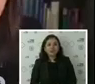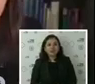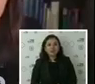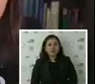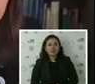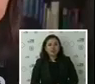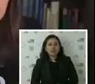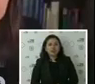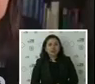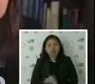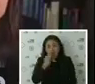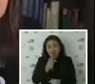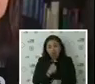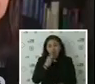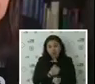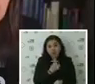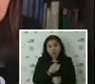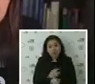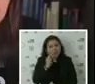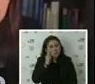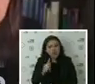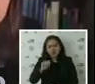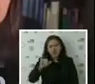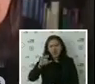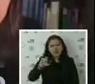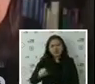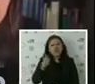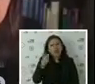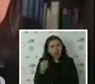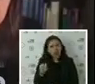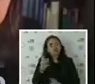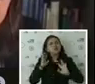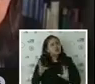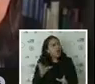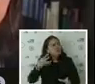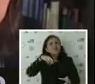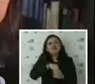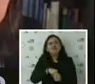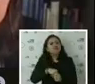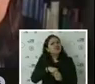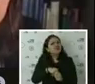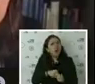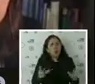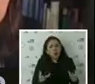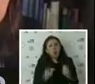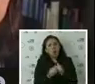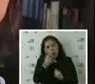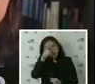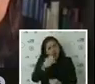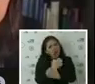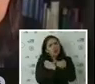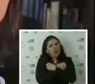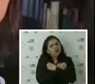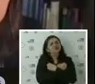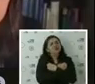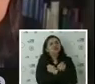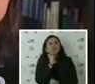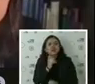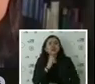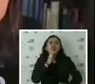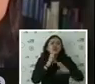Comentarles también que actualmente se ve que las TICs ya son partes inaludibles de la educación, de